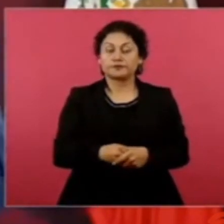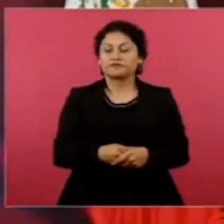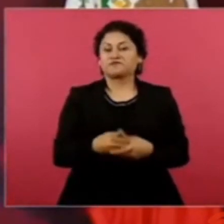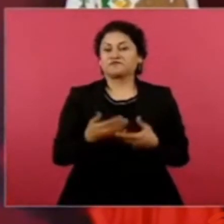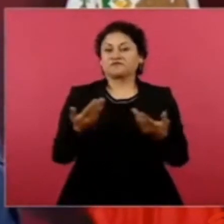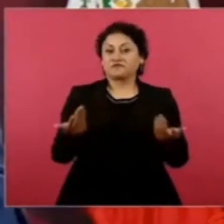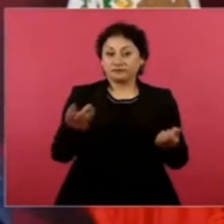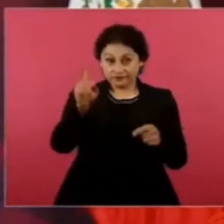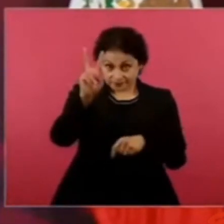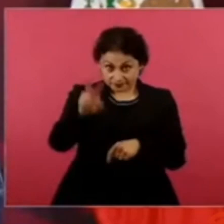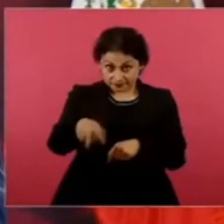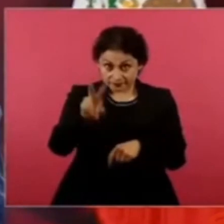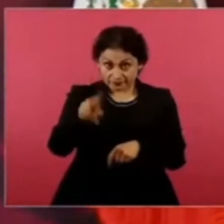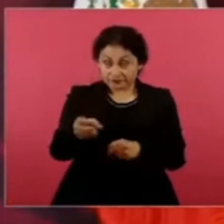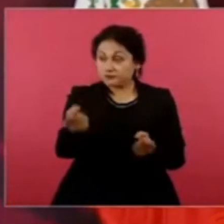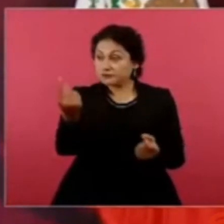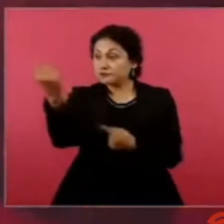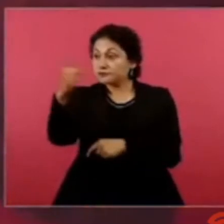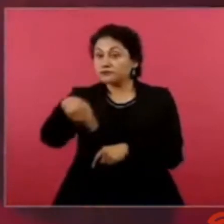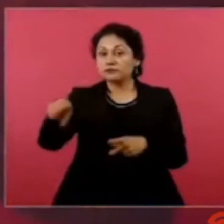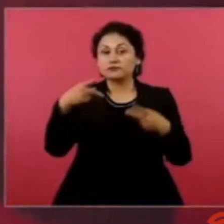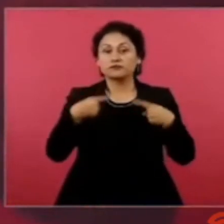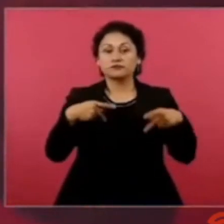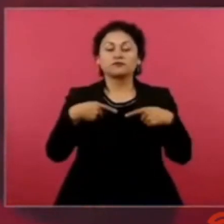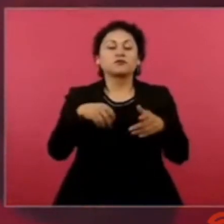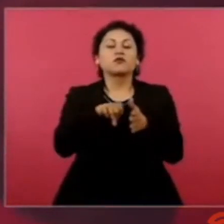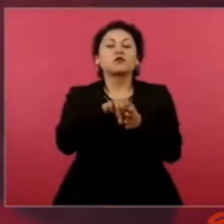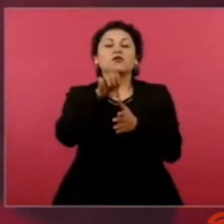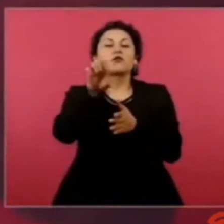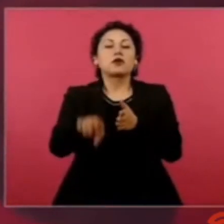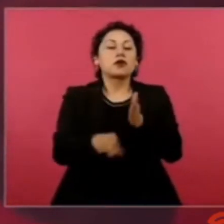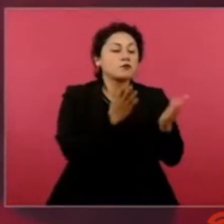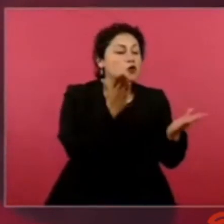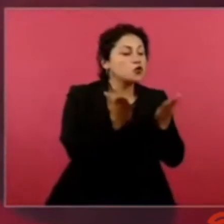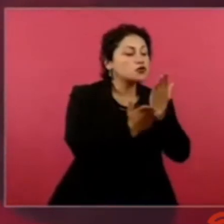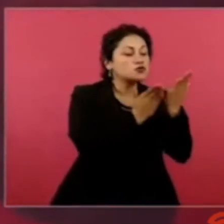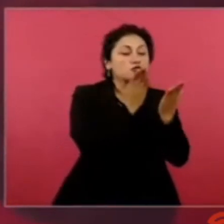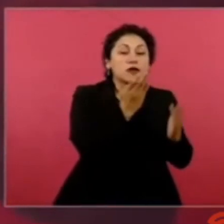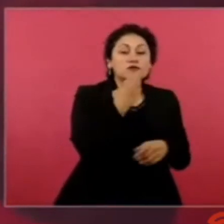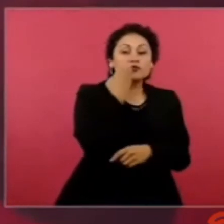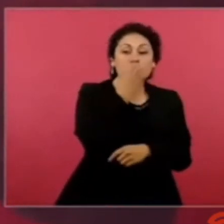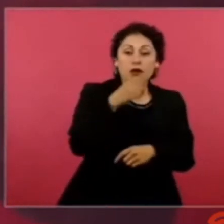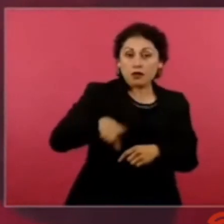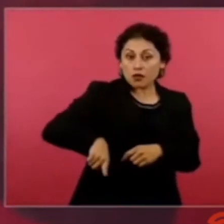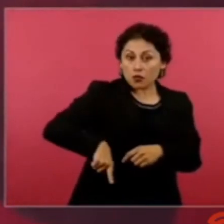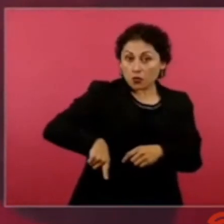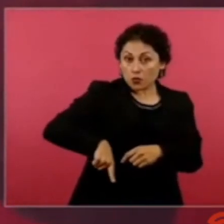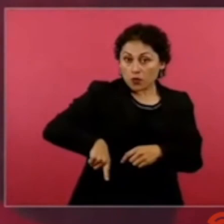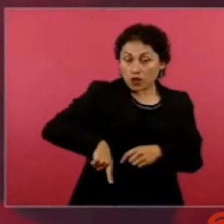Gente que, por ejemplo, estudia en escuelas públicas.